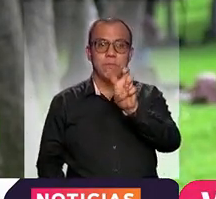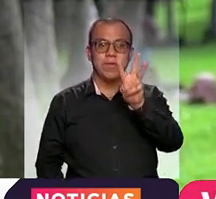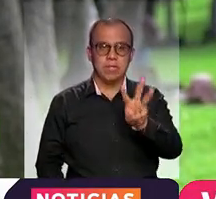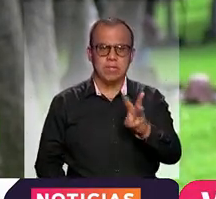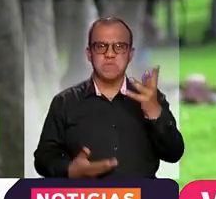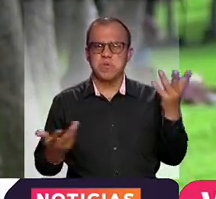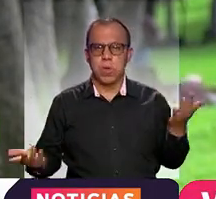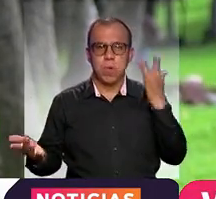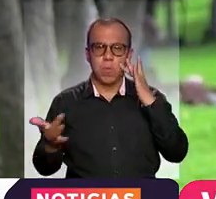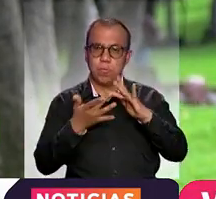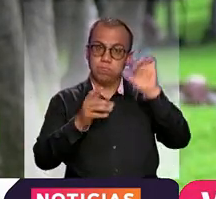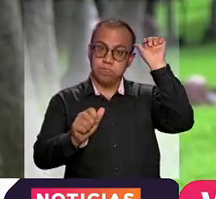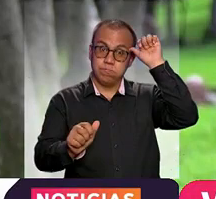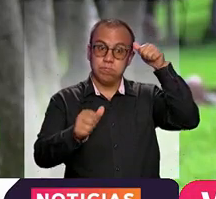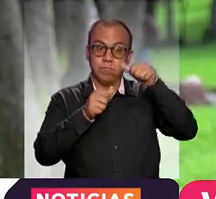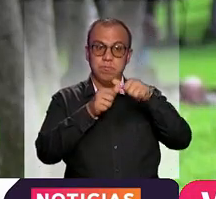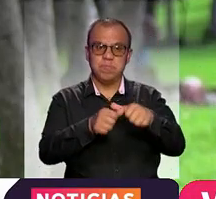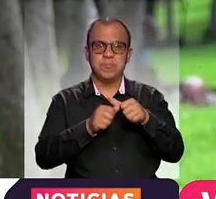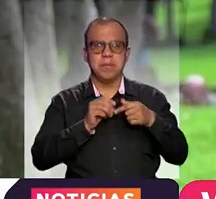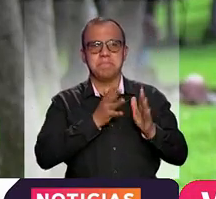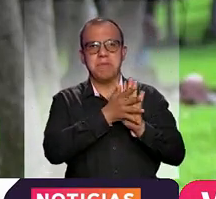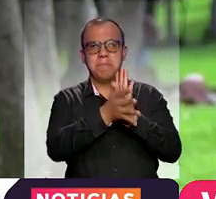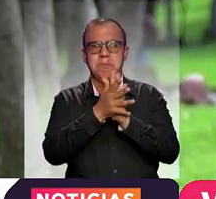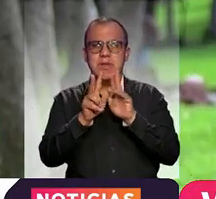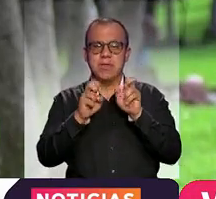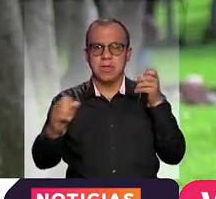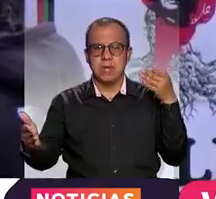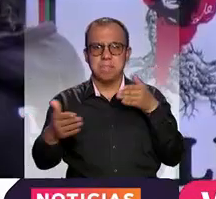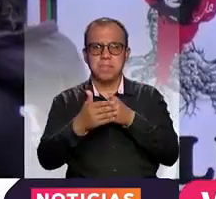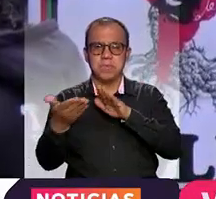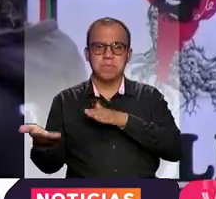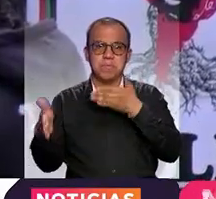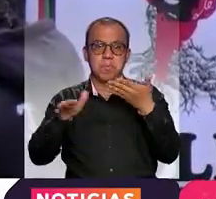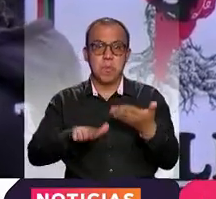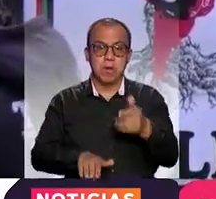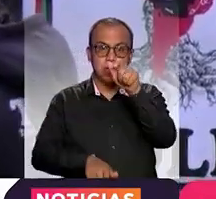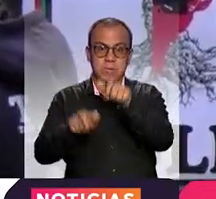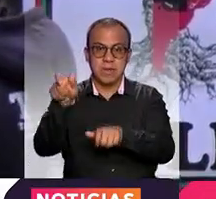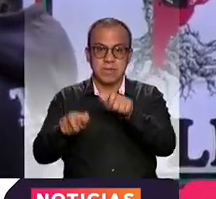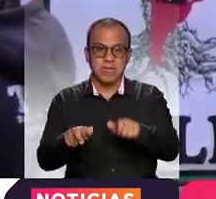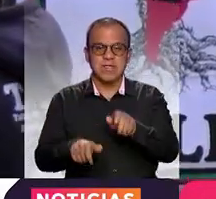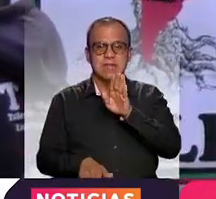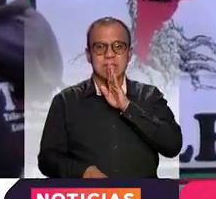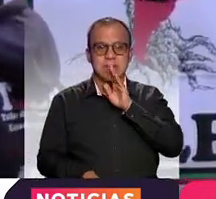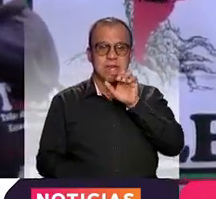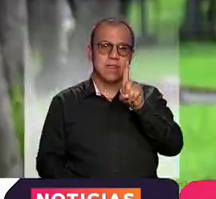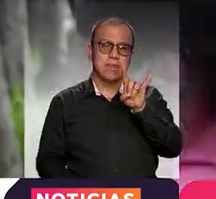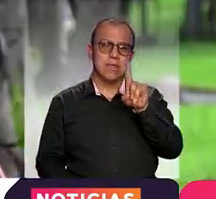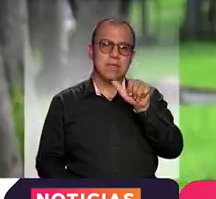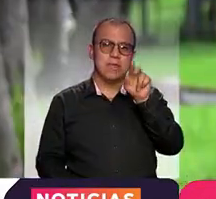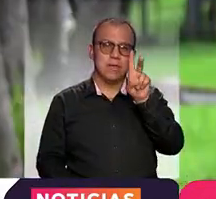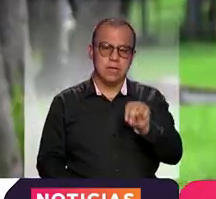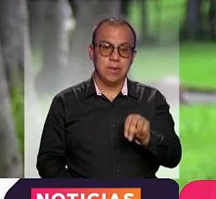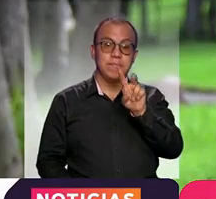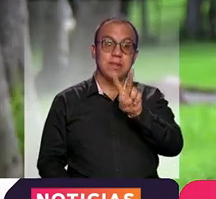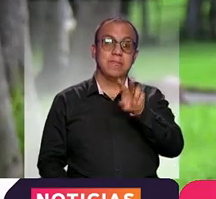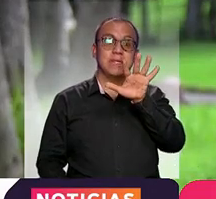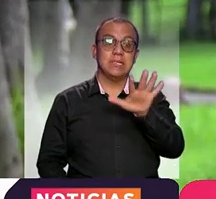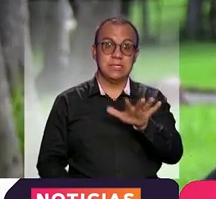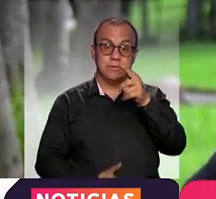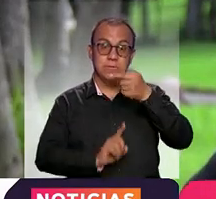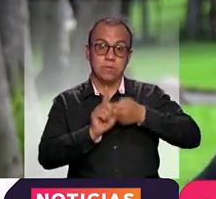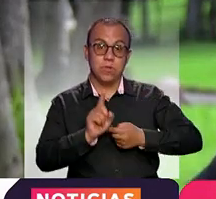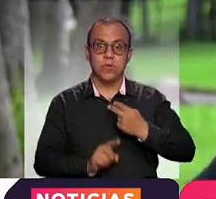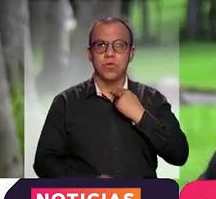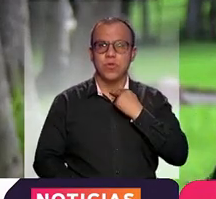a conmemorar, a señalar el asesinato y la impunidad con respecto al asesinato de Dylan Cruz. El 25 de noviembre